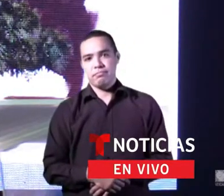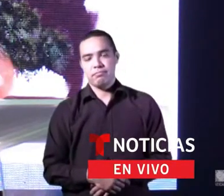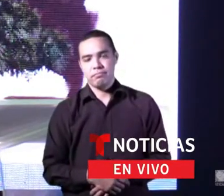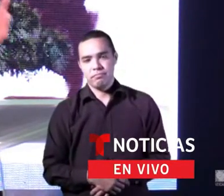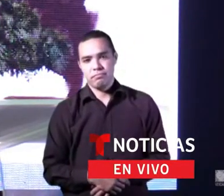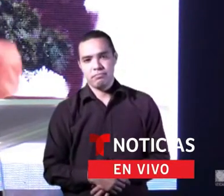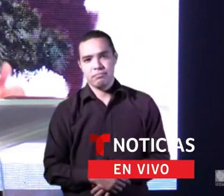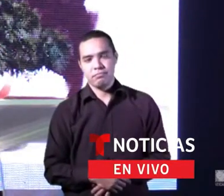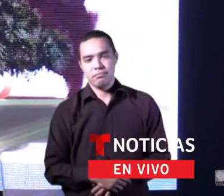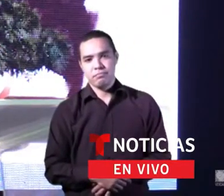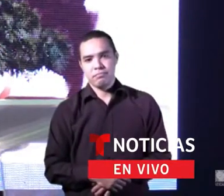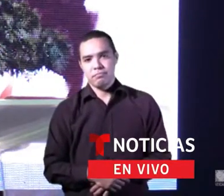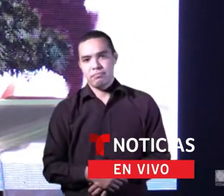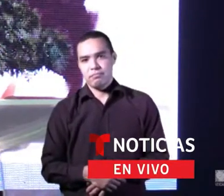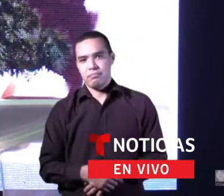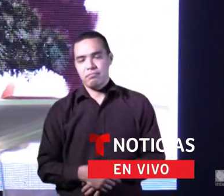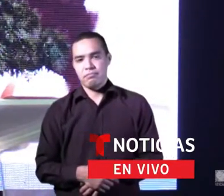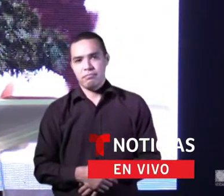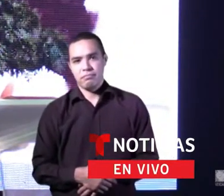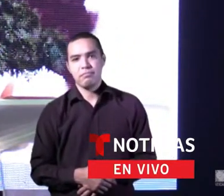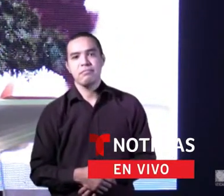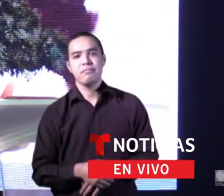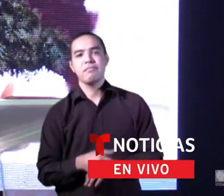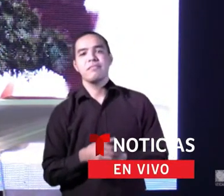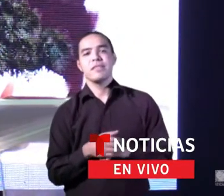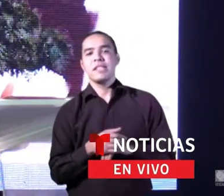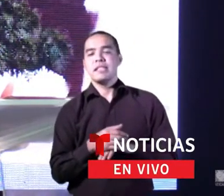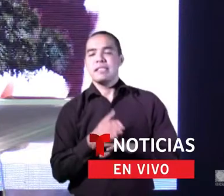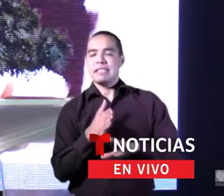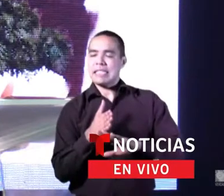yo quería oírlo